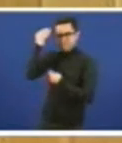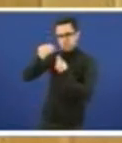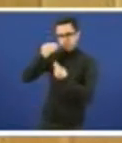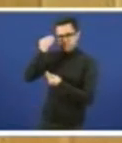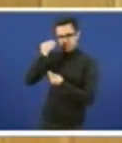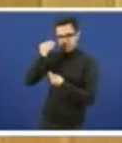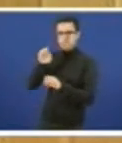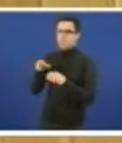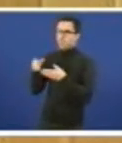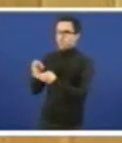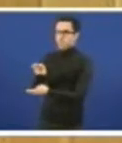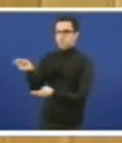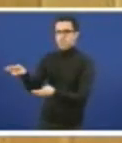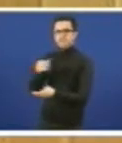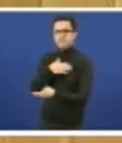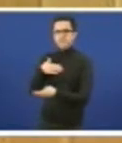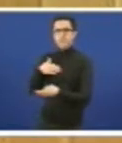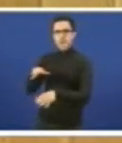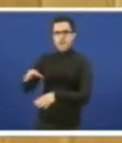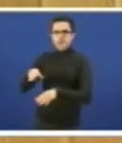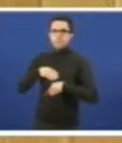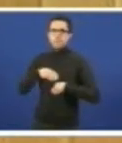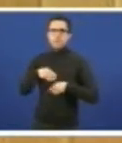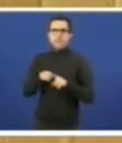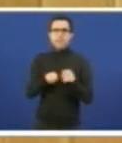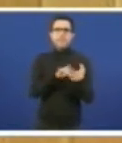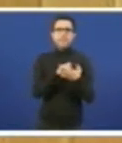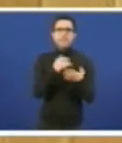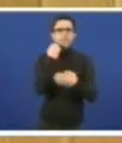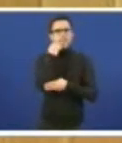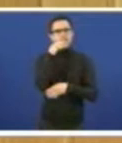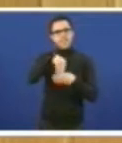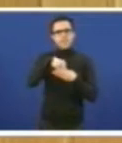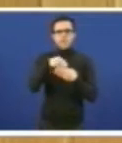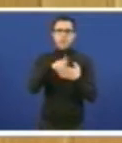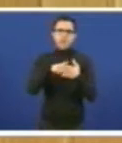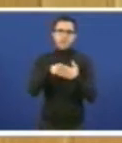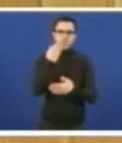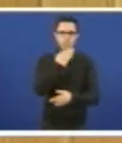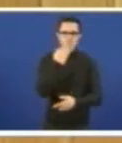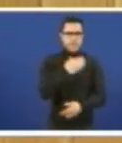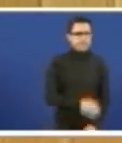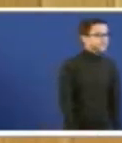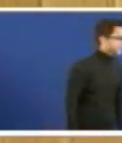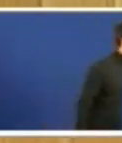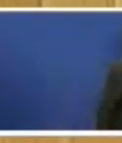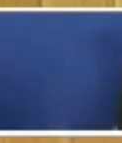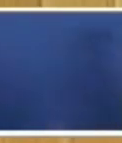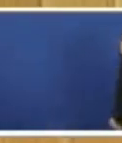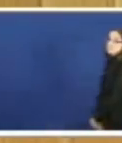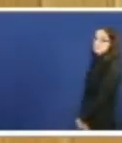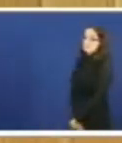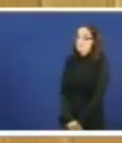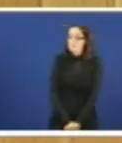quen de aceptar o Día de Rosalía dentro do calendario escolar. Non queremos pensar para nada que o Partido